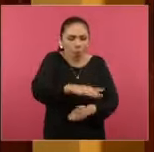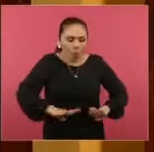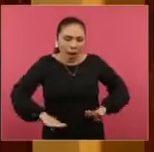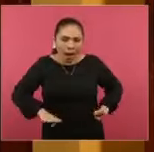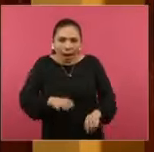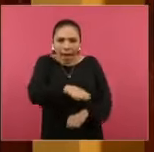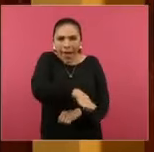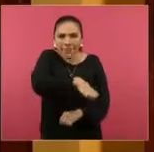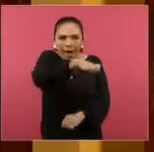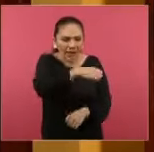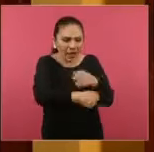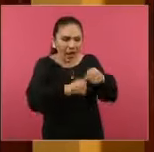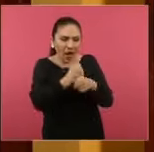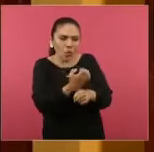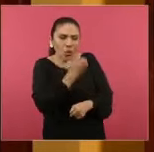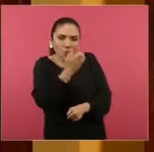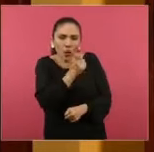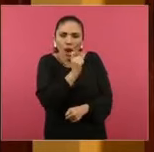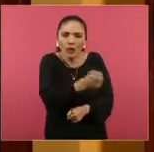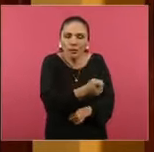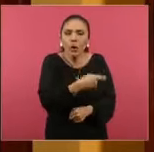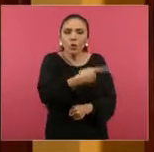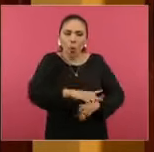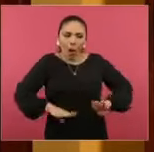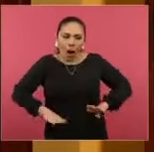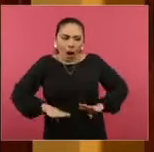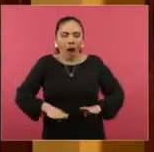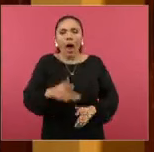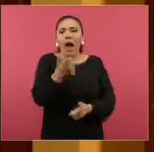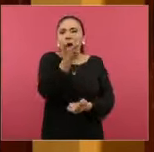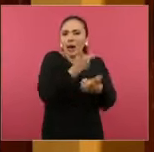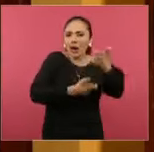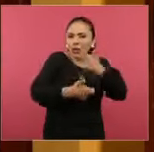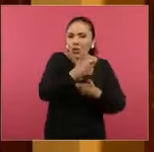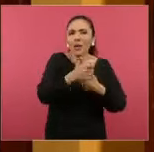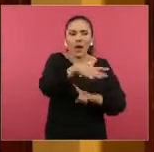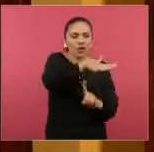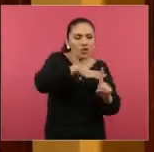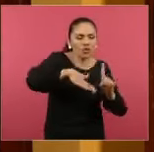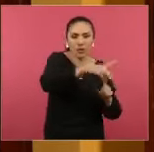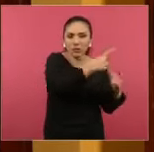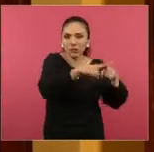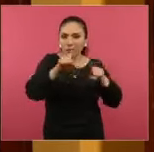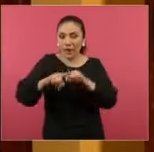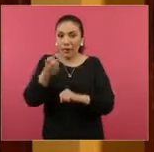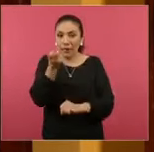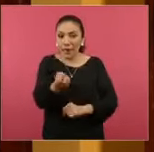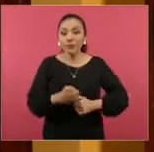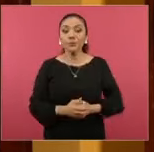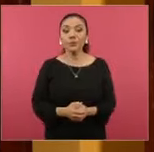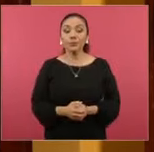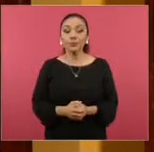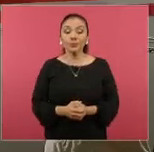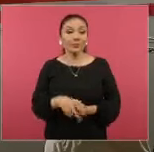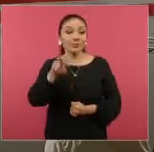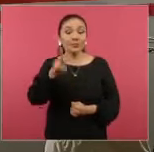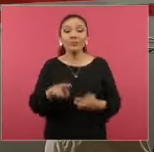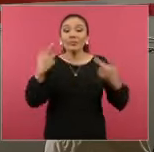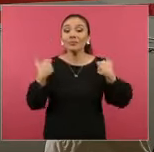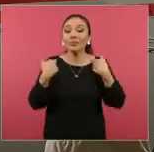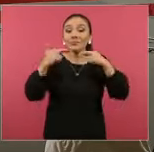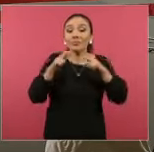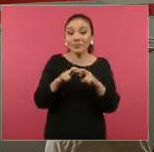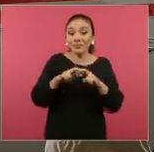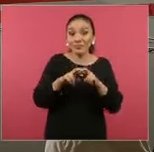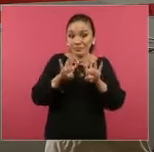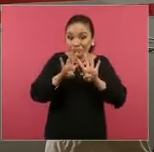edad, su grado, sus condiciones socioeconómicas, el contexto en el que vive, etcétera. Los docentes